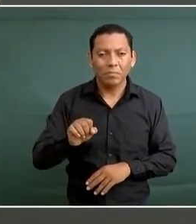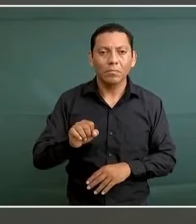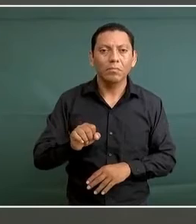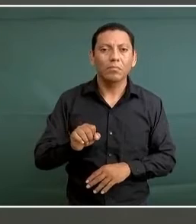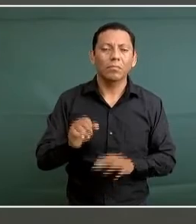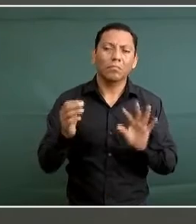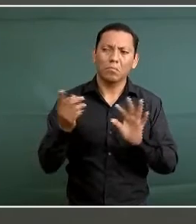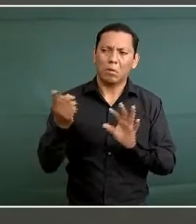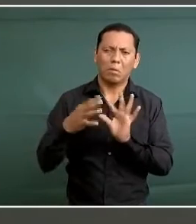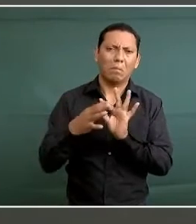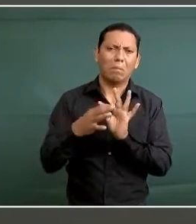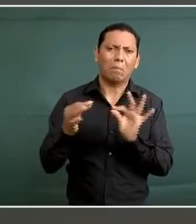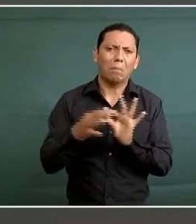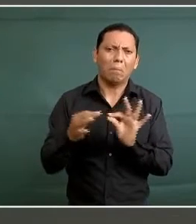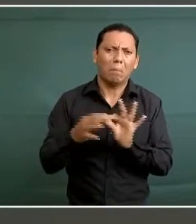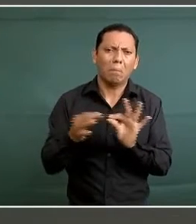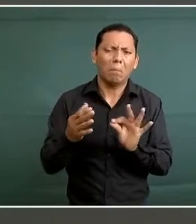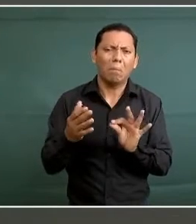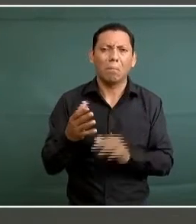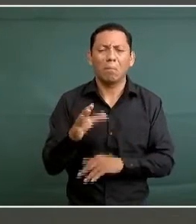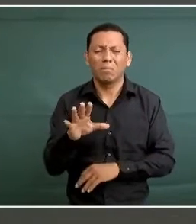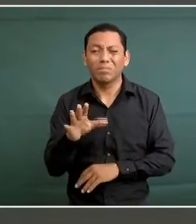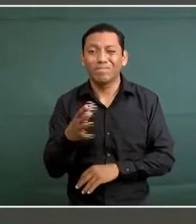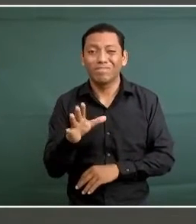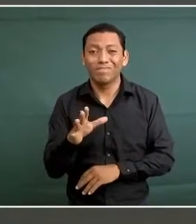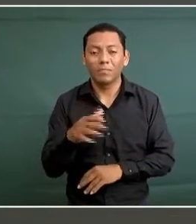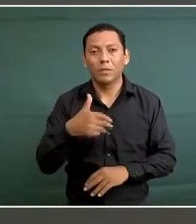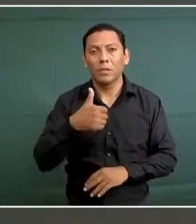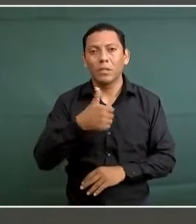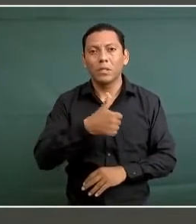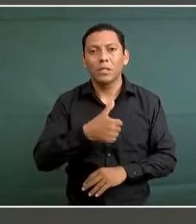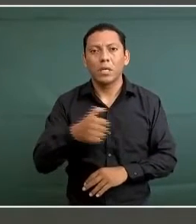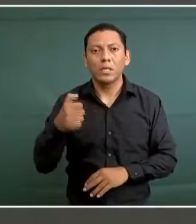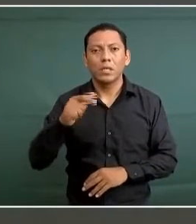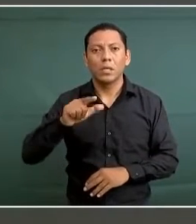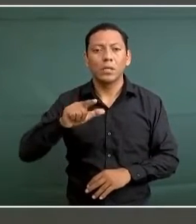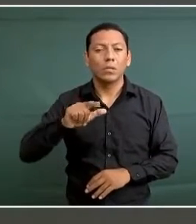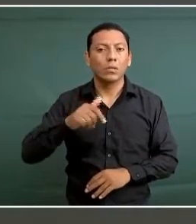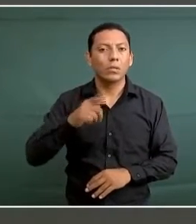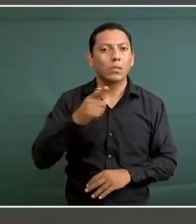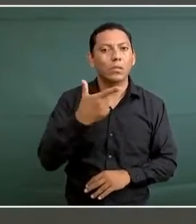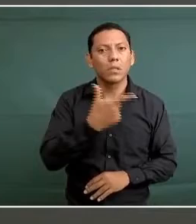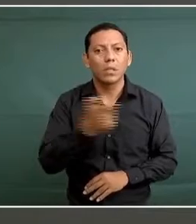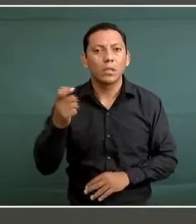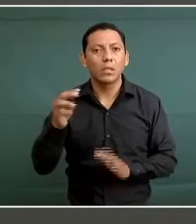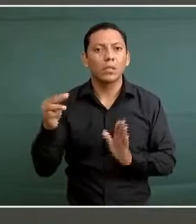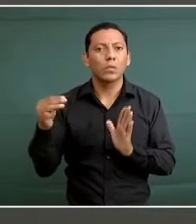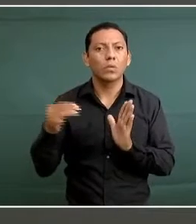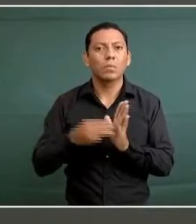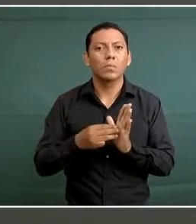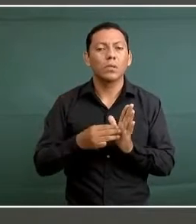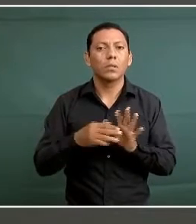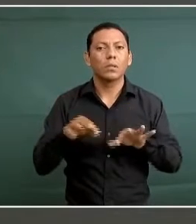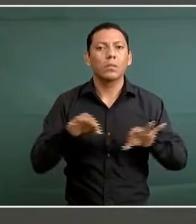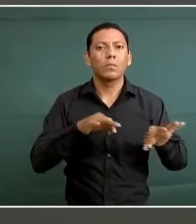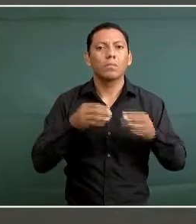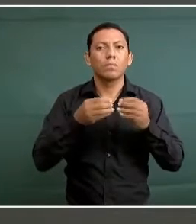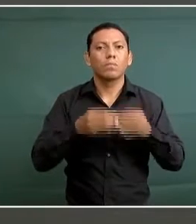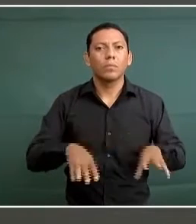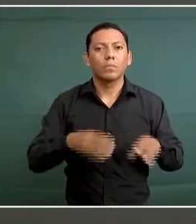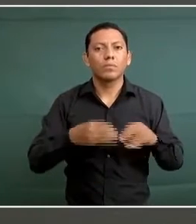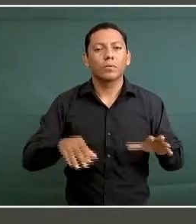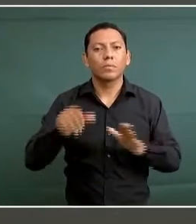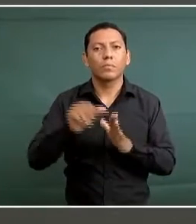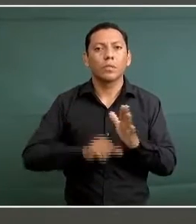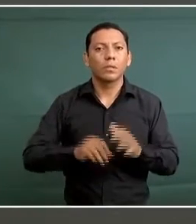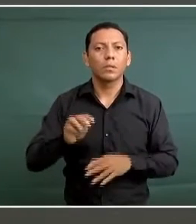hablaban hasta de 600 700 mil empleos perdidos en mayo